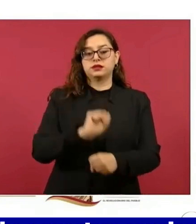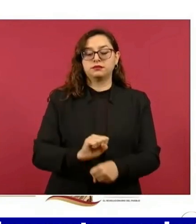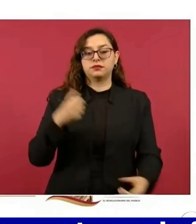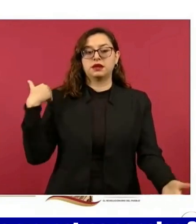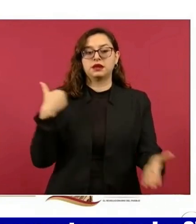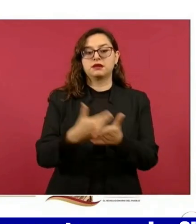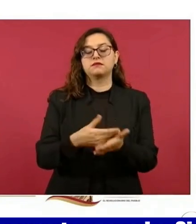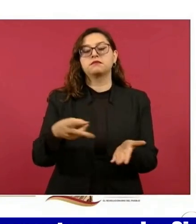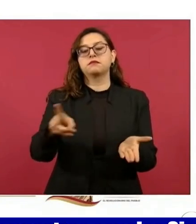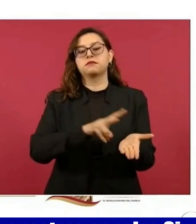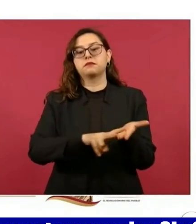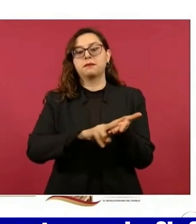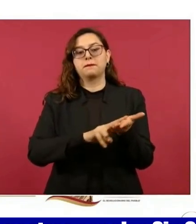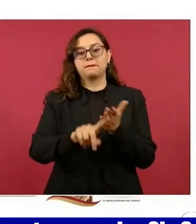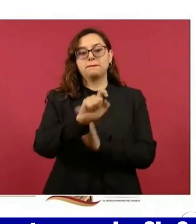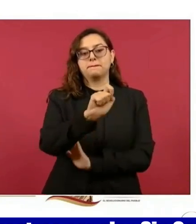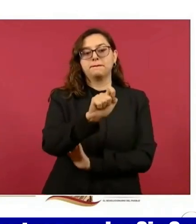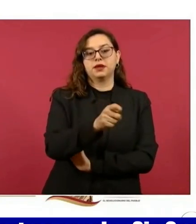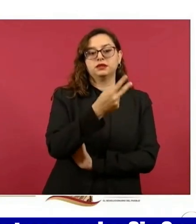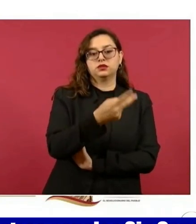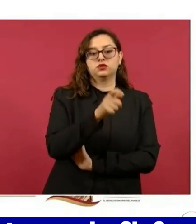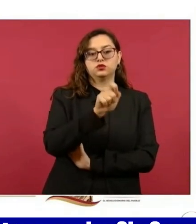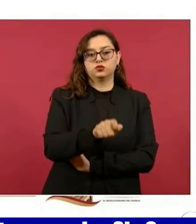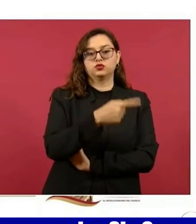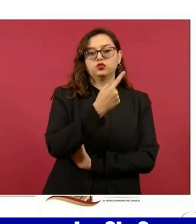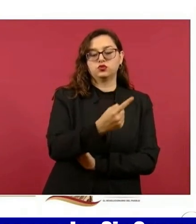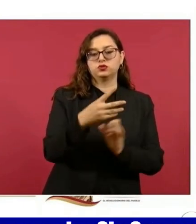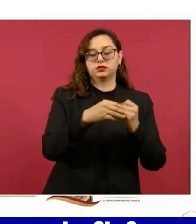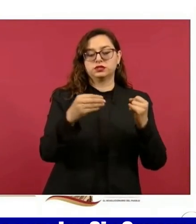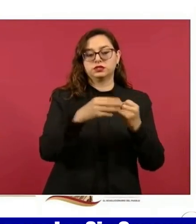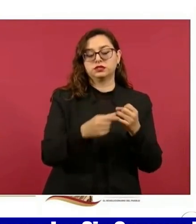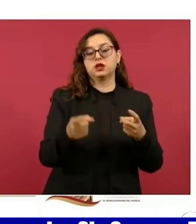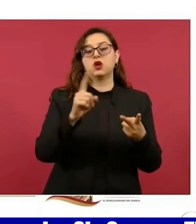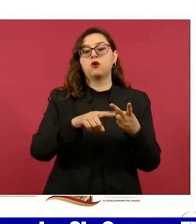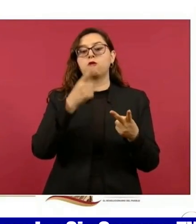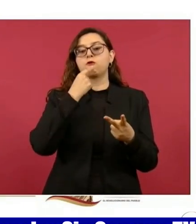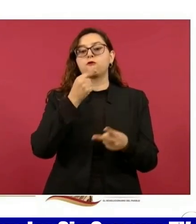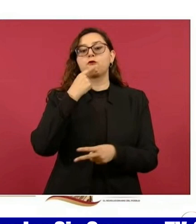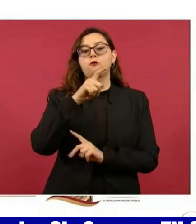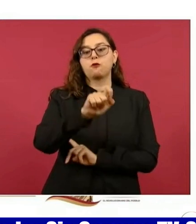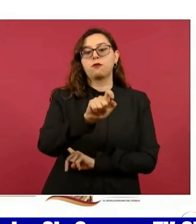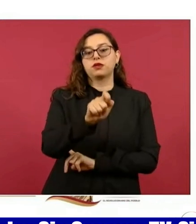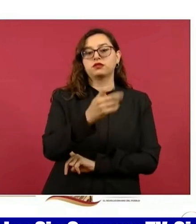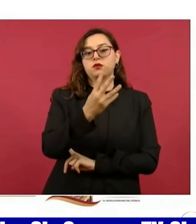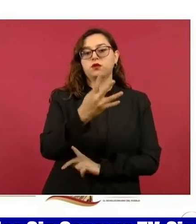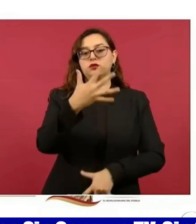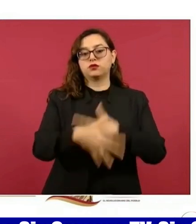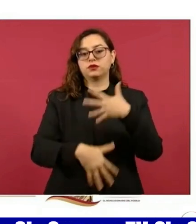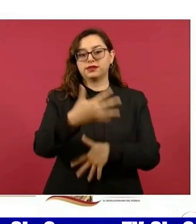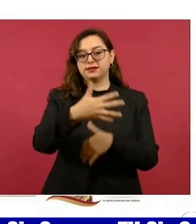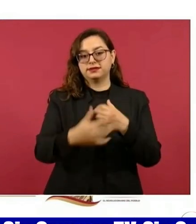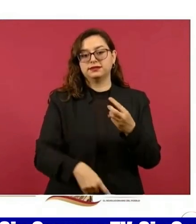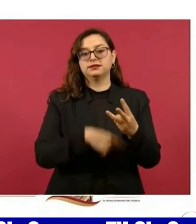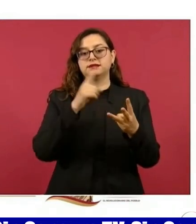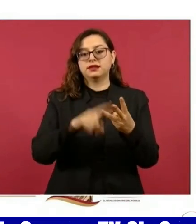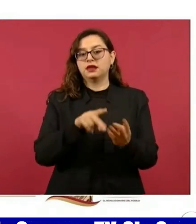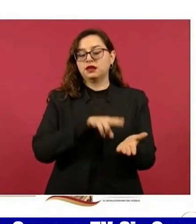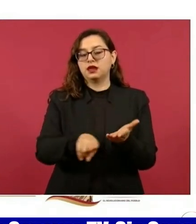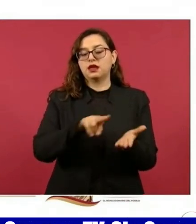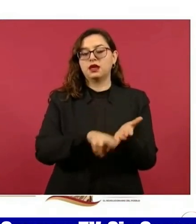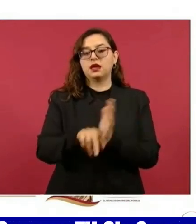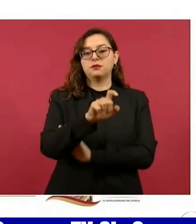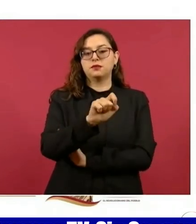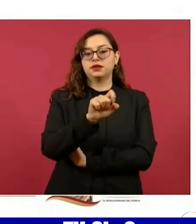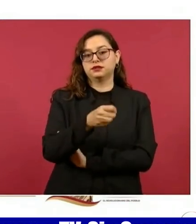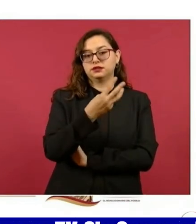gasolina regular, 22 pesos con un centavo, de la premium 24 pesos con 15 centavos y 23 pesos con 63 centavos